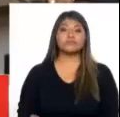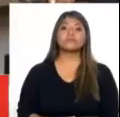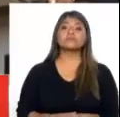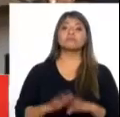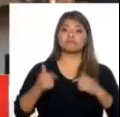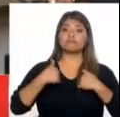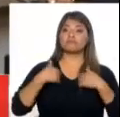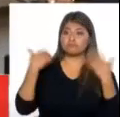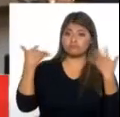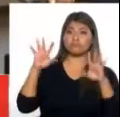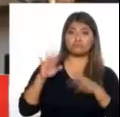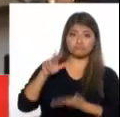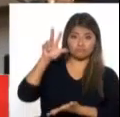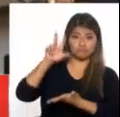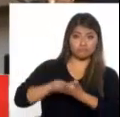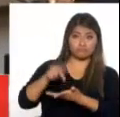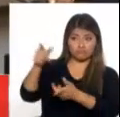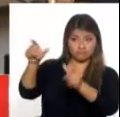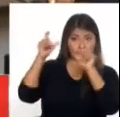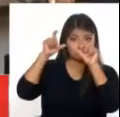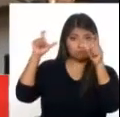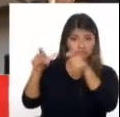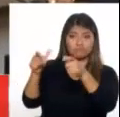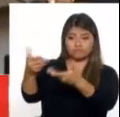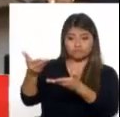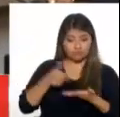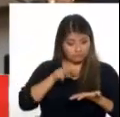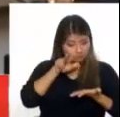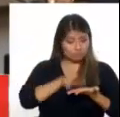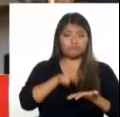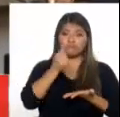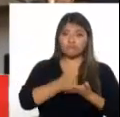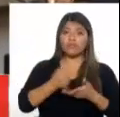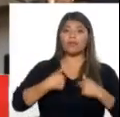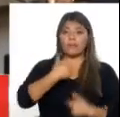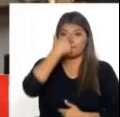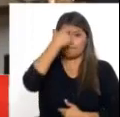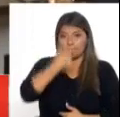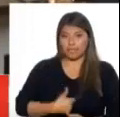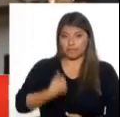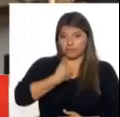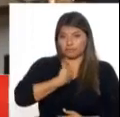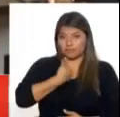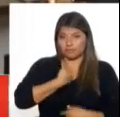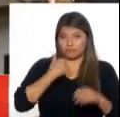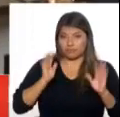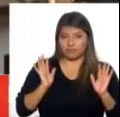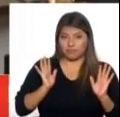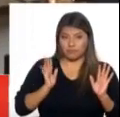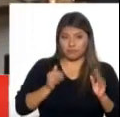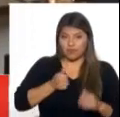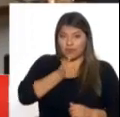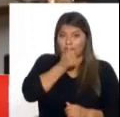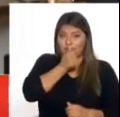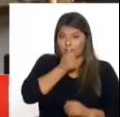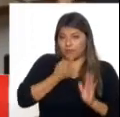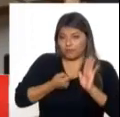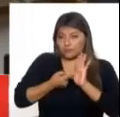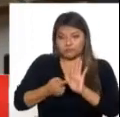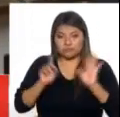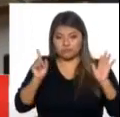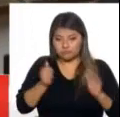Hola amigos de Publicontadores, el día de hoy te vamos a dar a conocer que la Comisión de Ética sesionó para ver el caso de